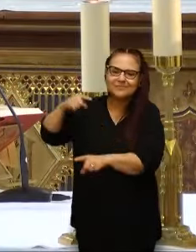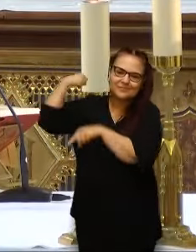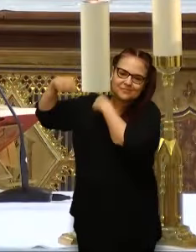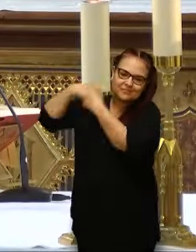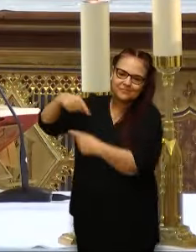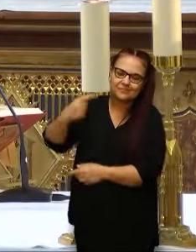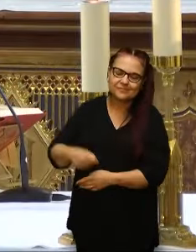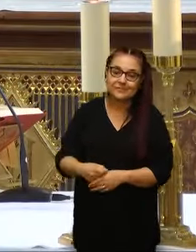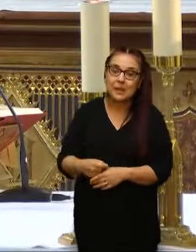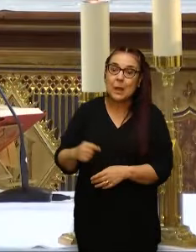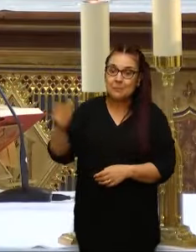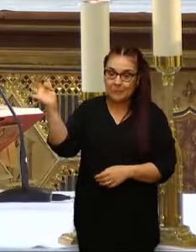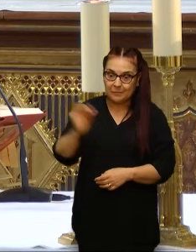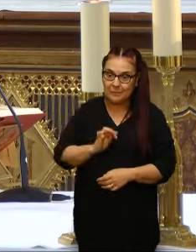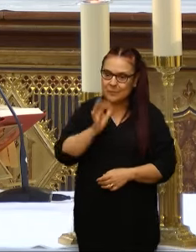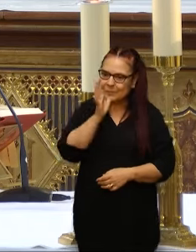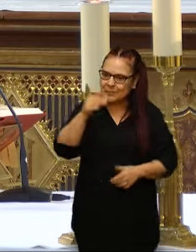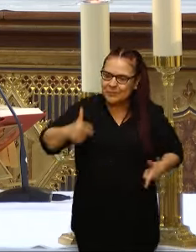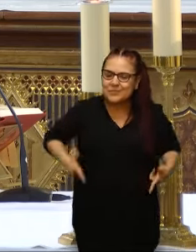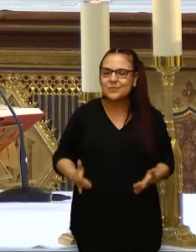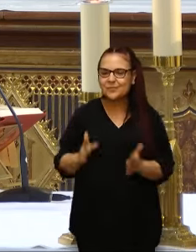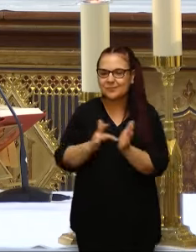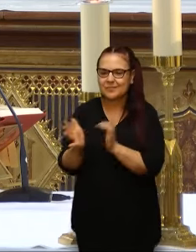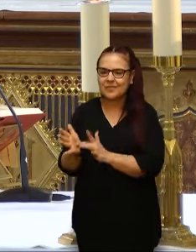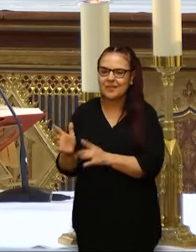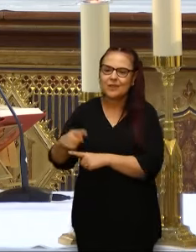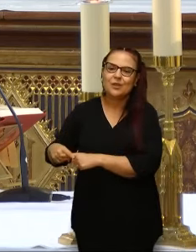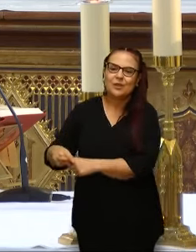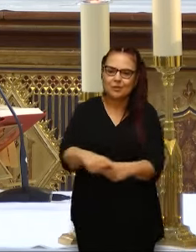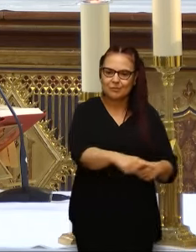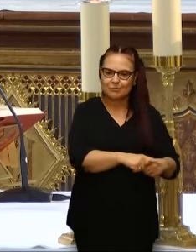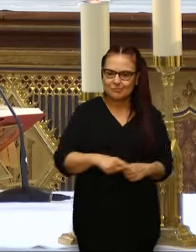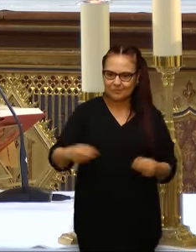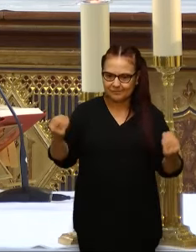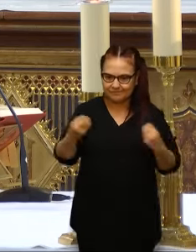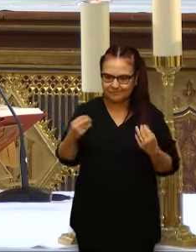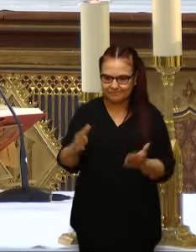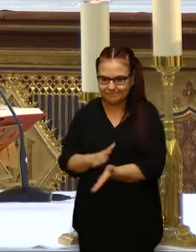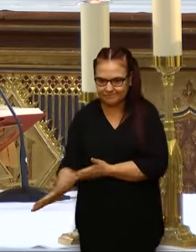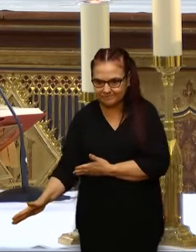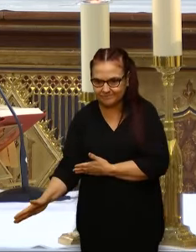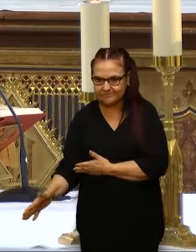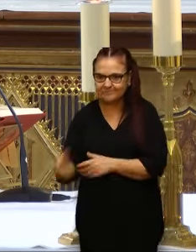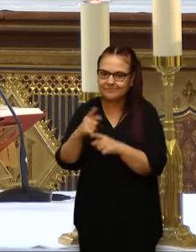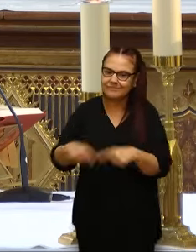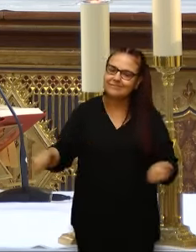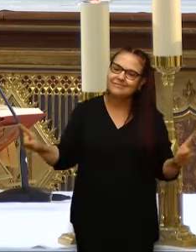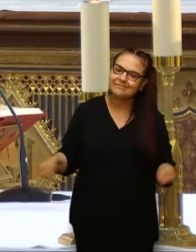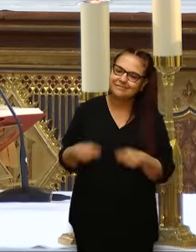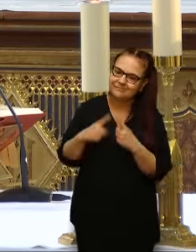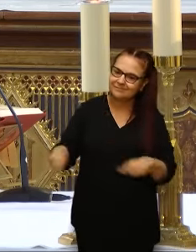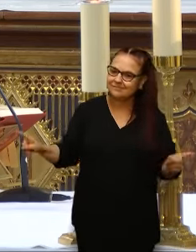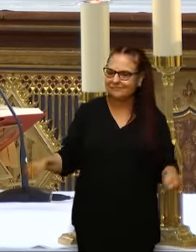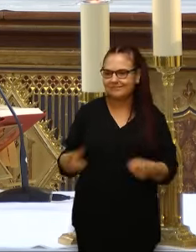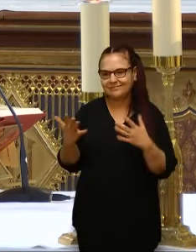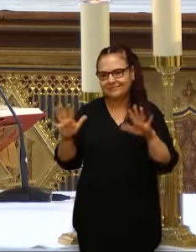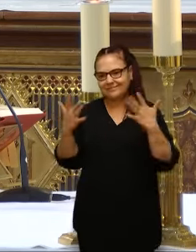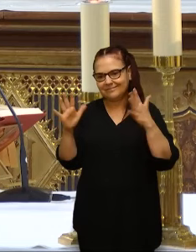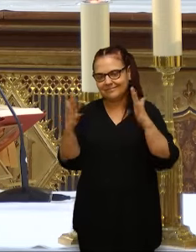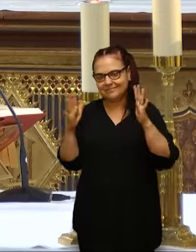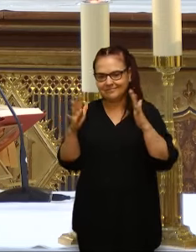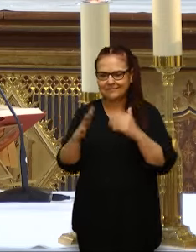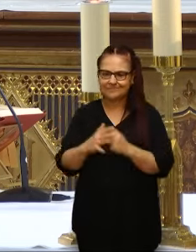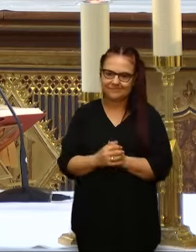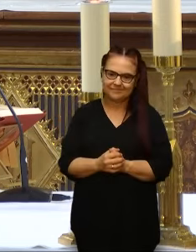a través de los tiempos, merezcamos por tu Hijo Jesucristo compartir la vida eterna y cantar